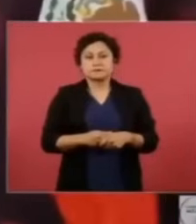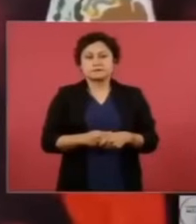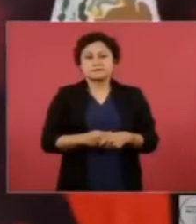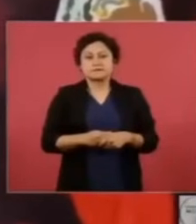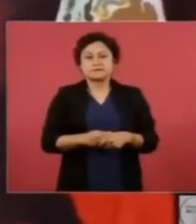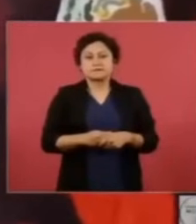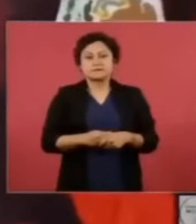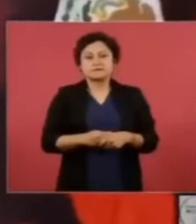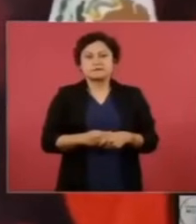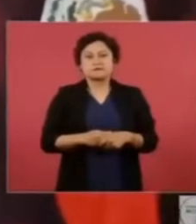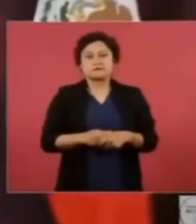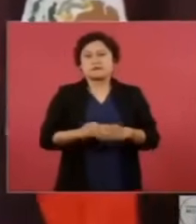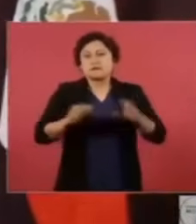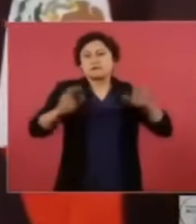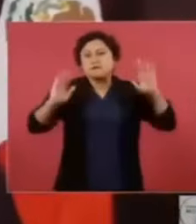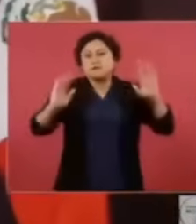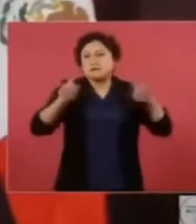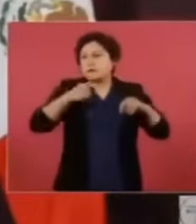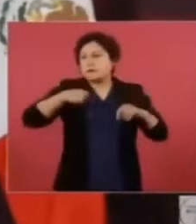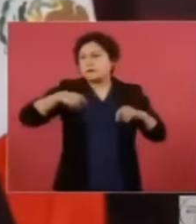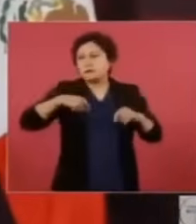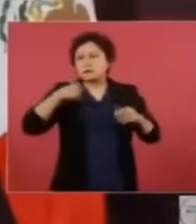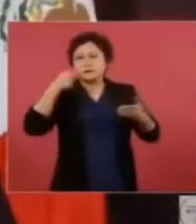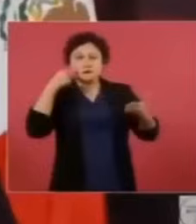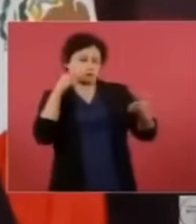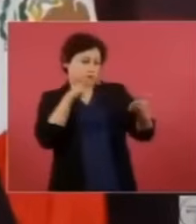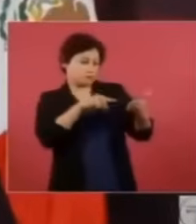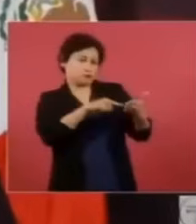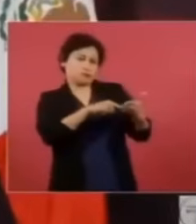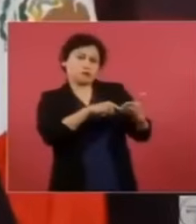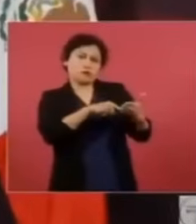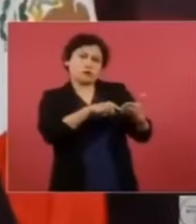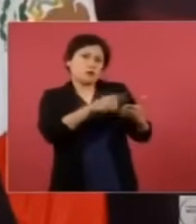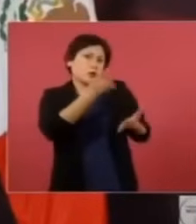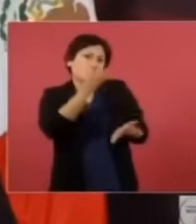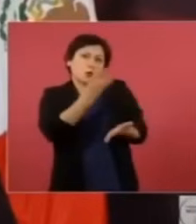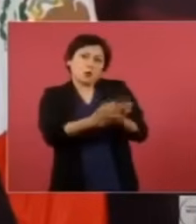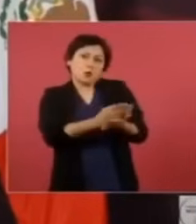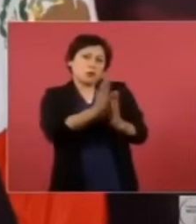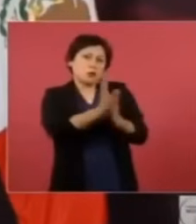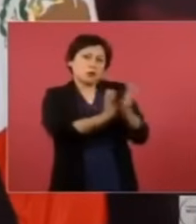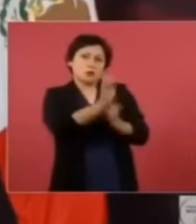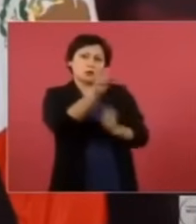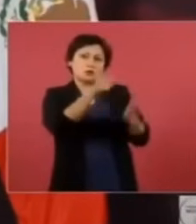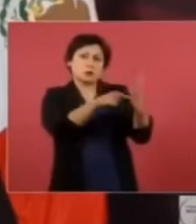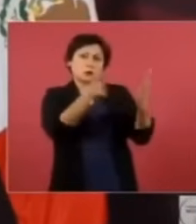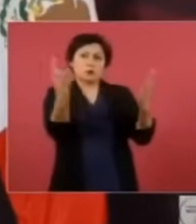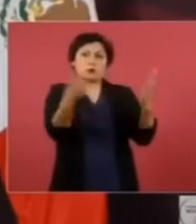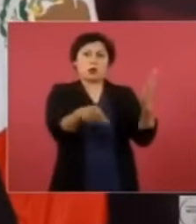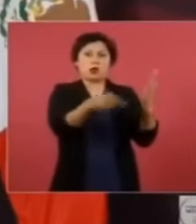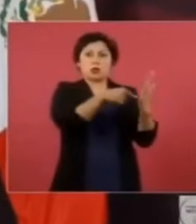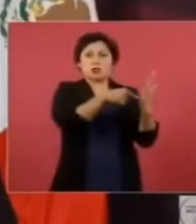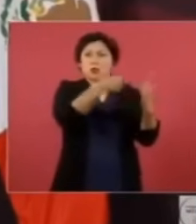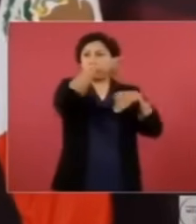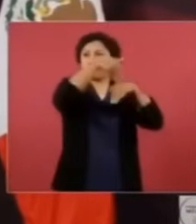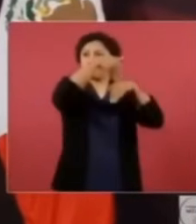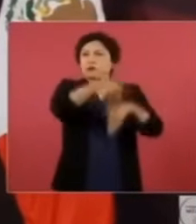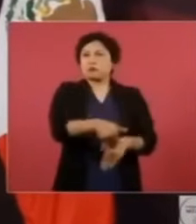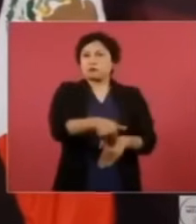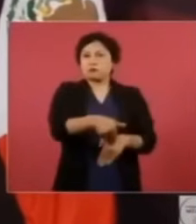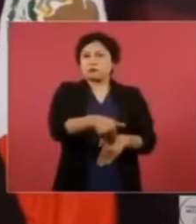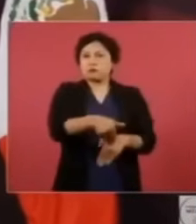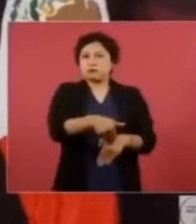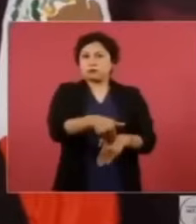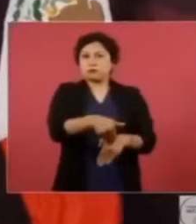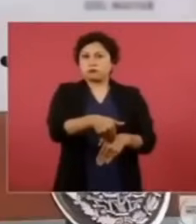más temprano que ellos para que ellos tengan esas comodidades Y esa es a la gente que se le tiene que reconocer Y esa gente es la que recibe